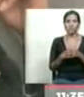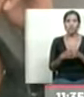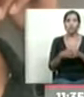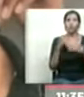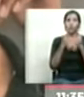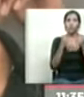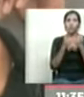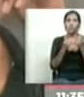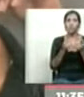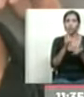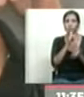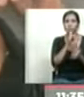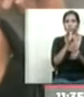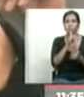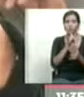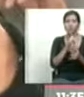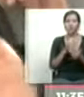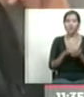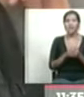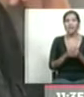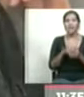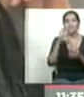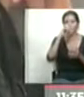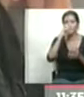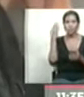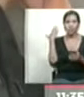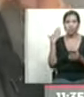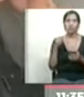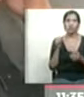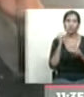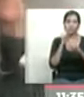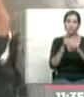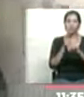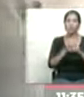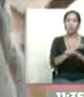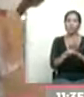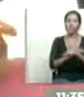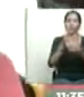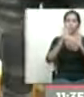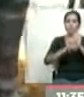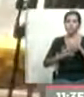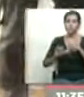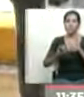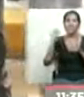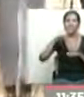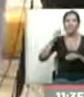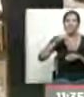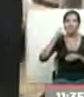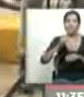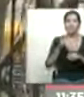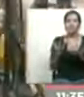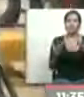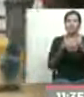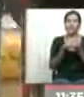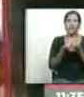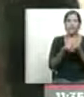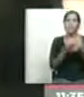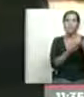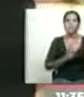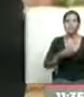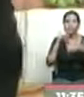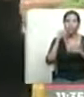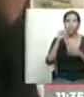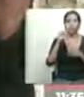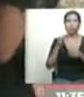abril, a 5 años, fue precisamente sobre el poder constituyente y la necesidad de acompañar al presidente Nicolás